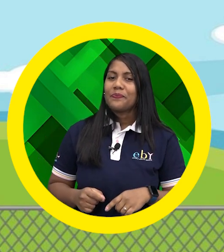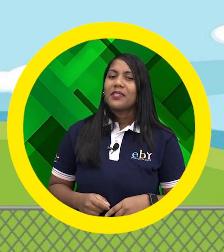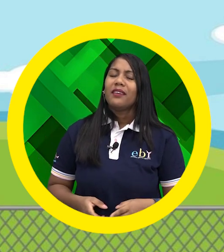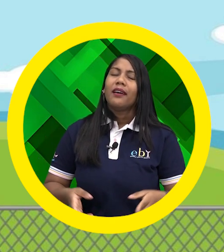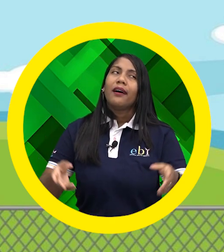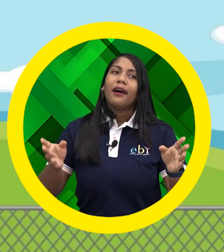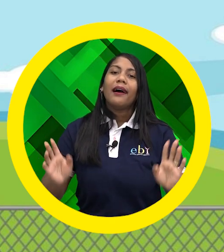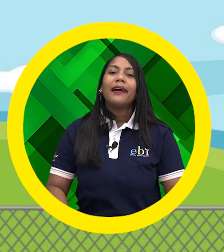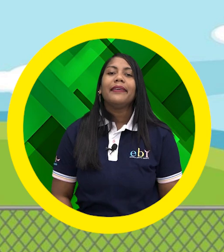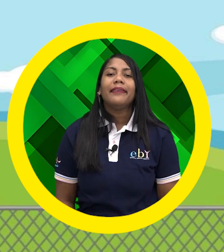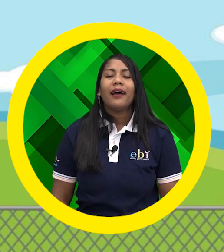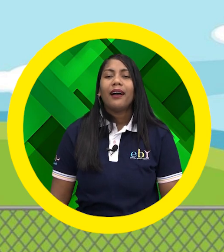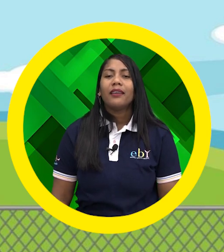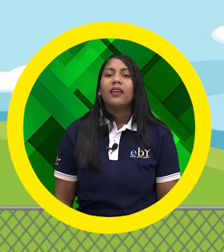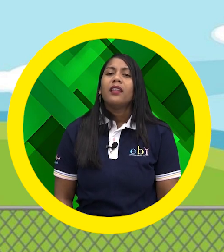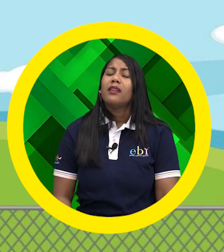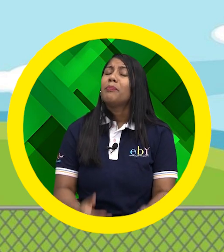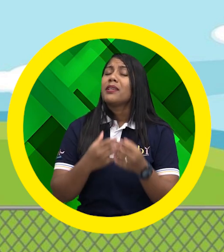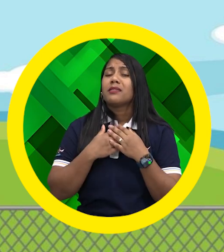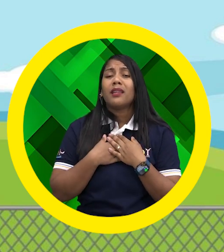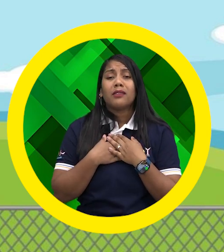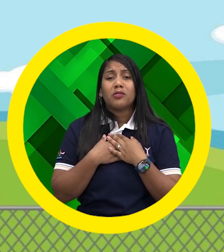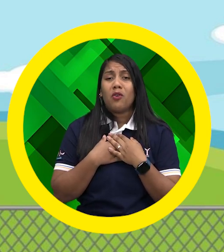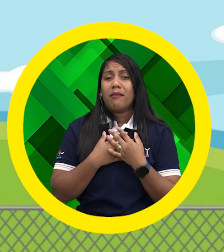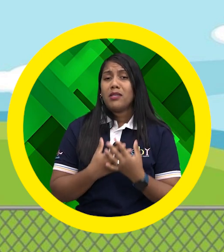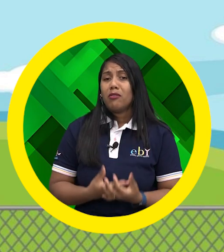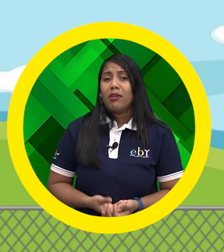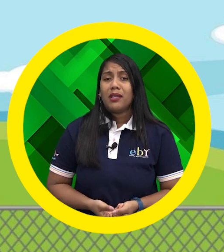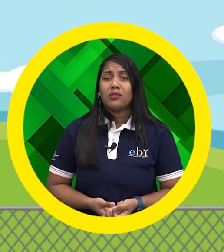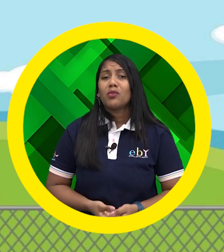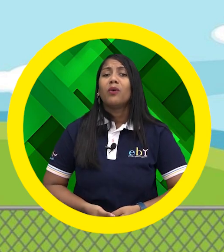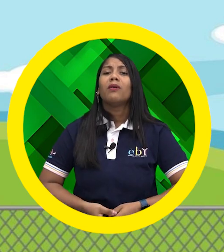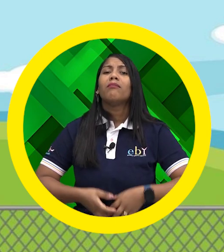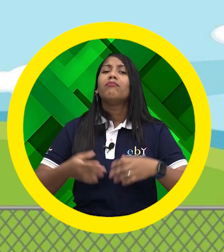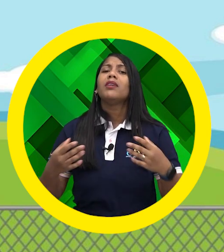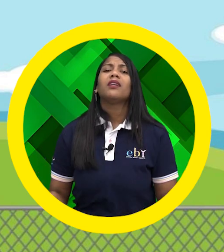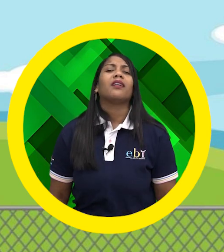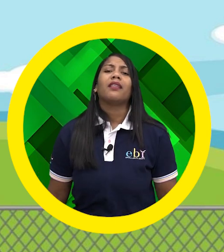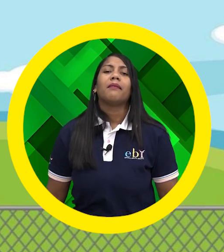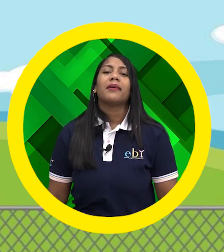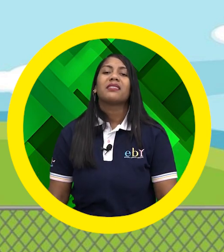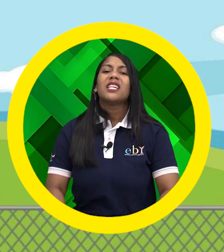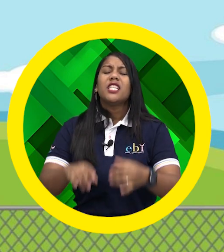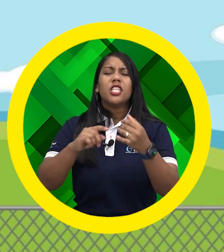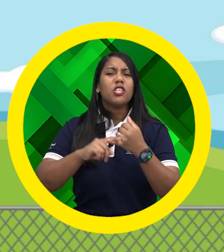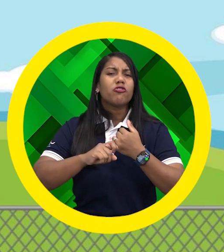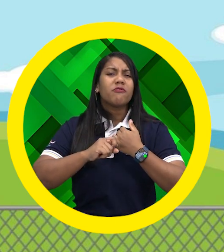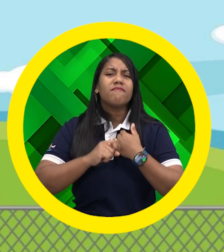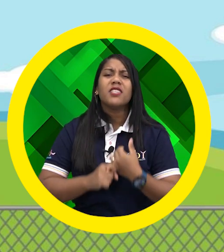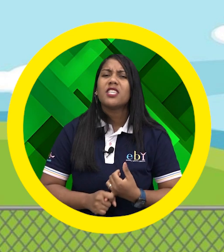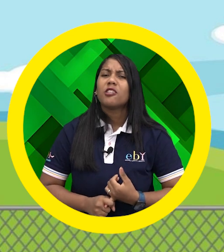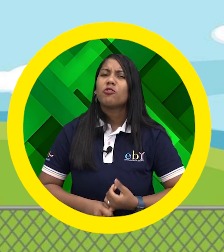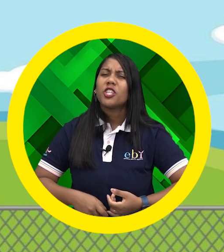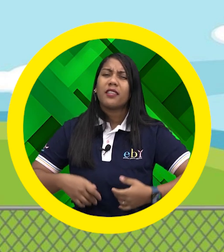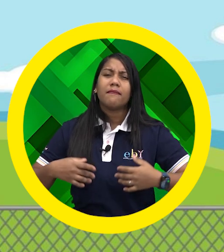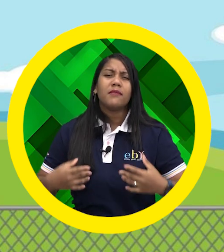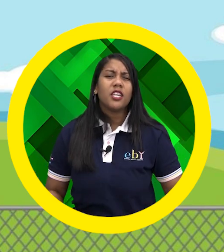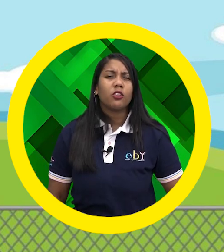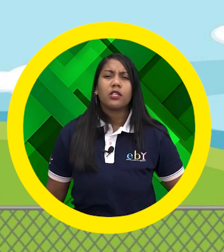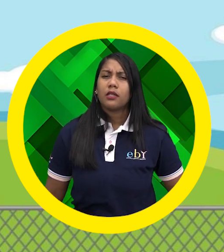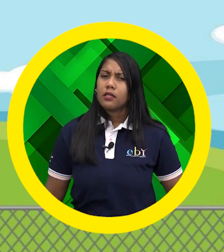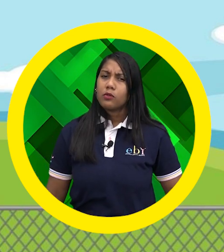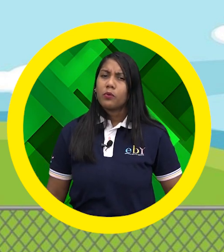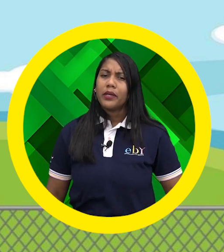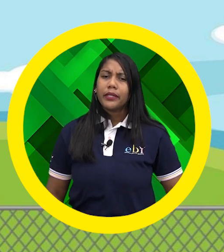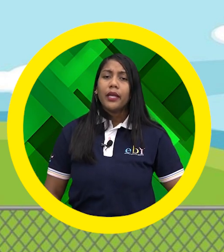helados Ay le presté atención a mi corazón Mira nada más ni dormí de Noche de